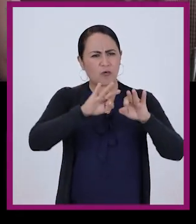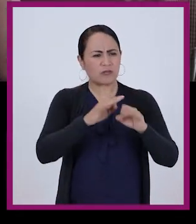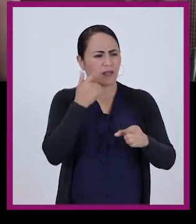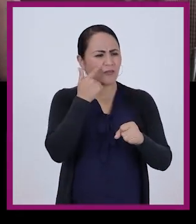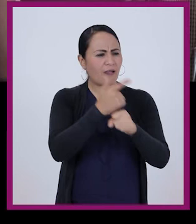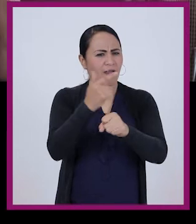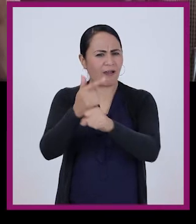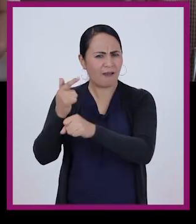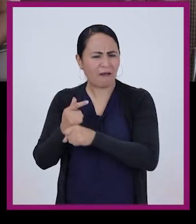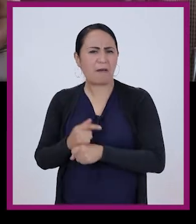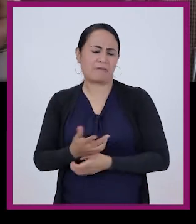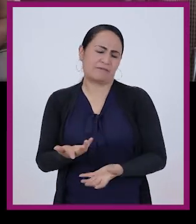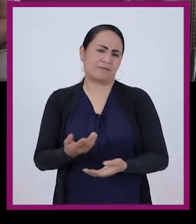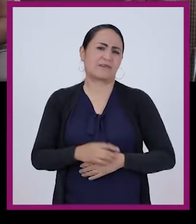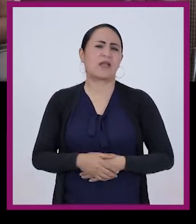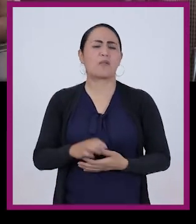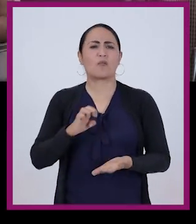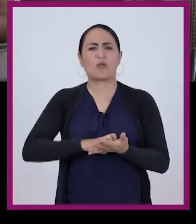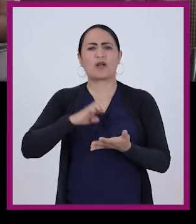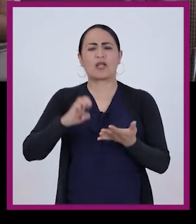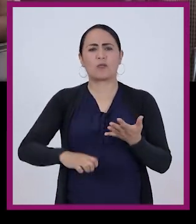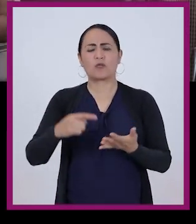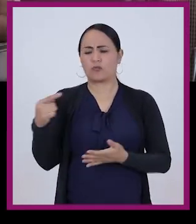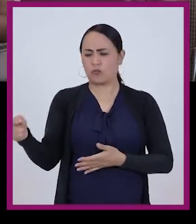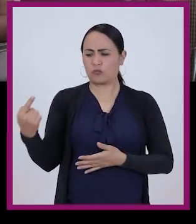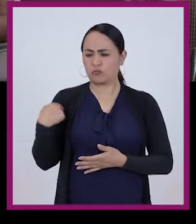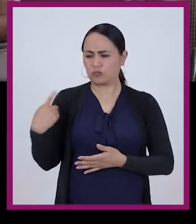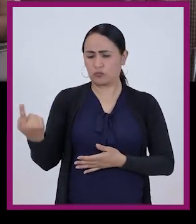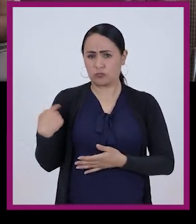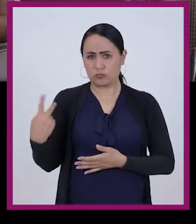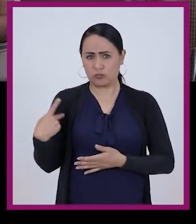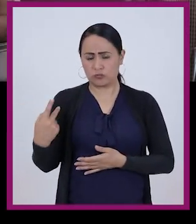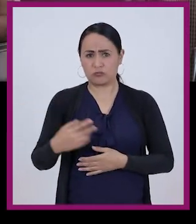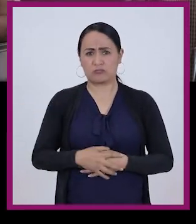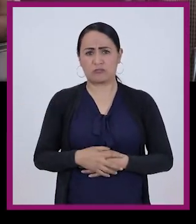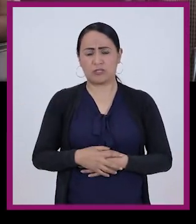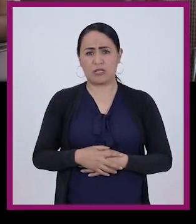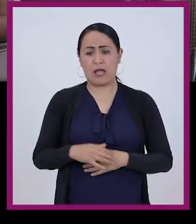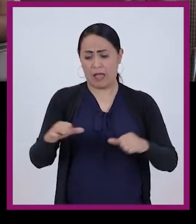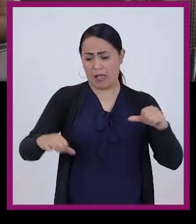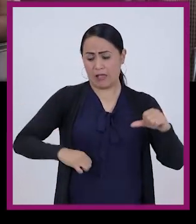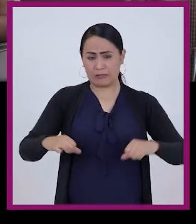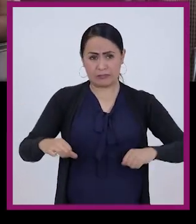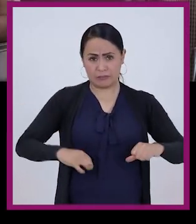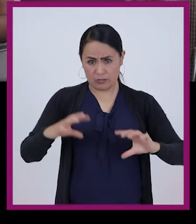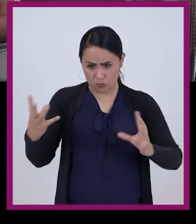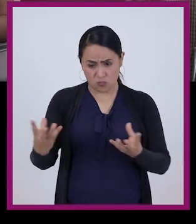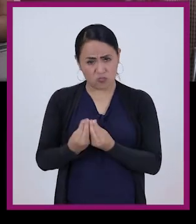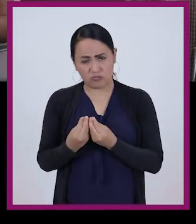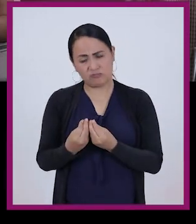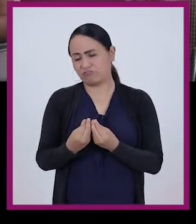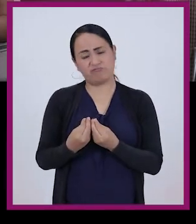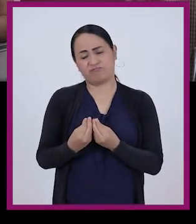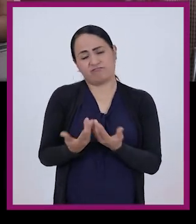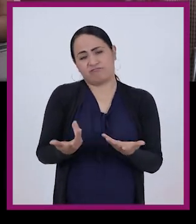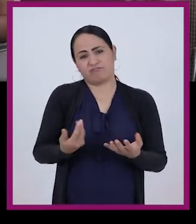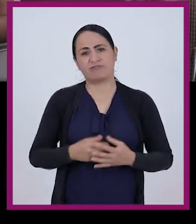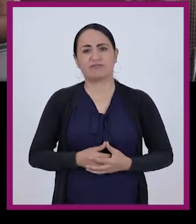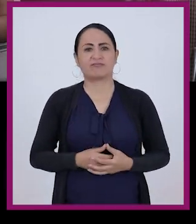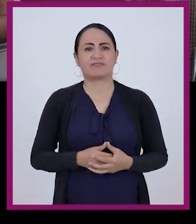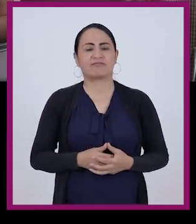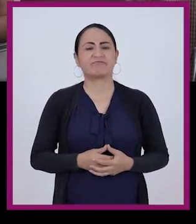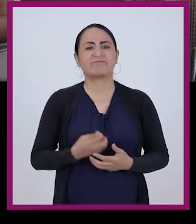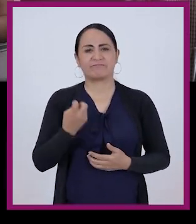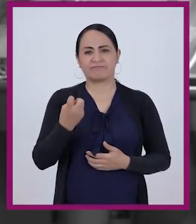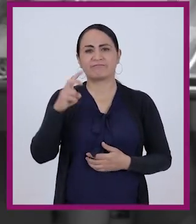gusta porque puedes ubicar fácilmente la información importante. Por ejemplo, me di cuenta que tú y yo no vamos a hacer ninguna